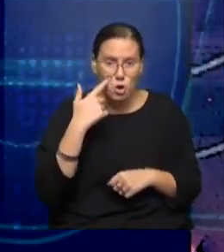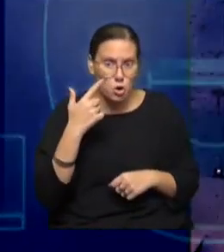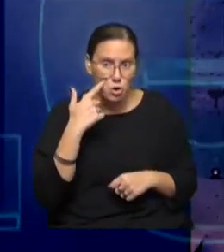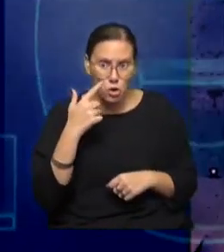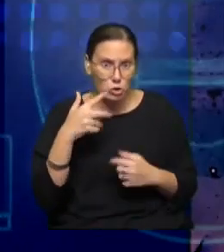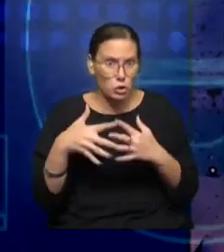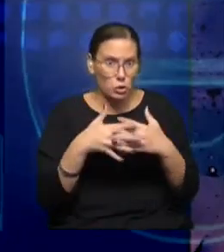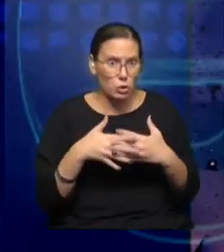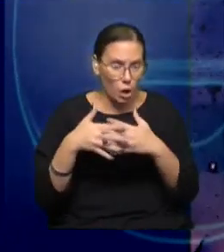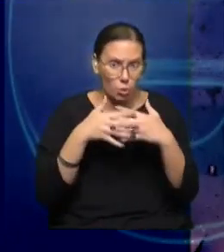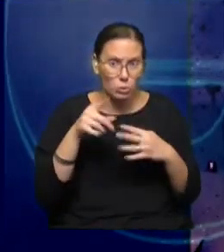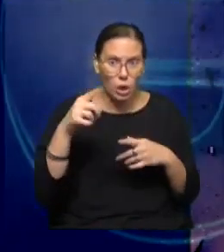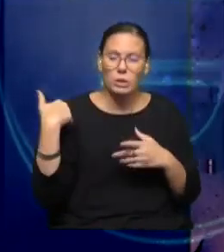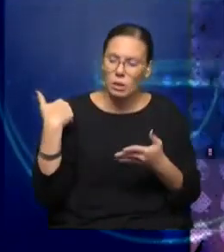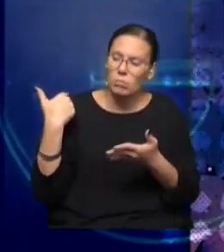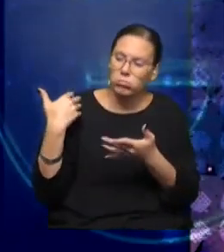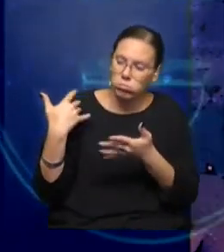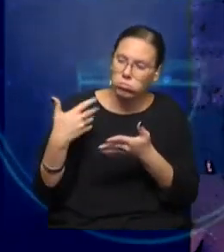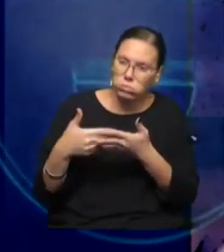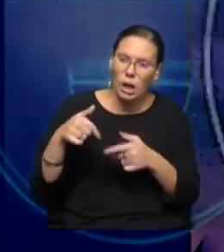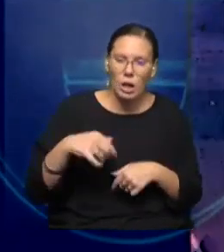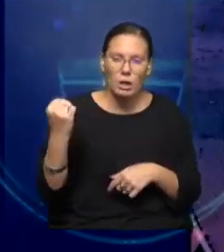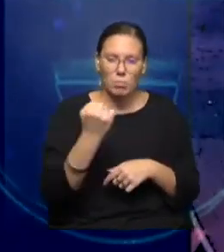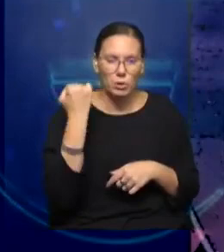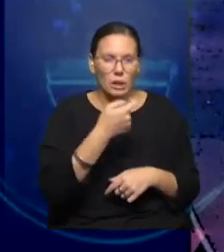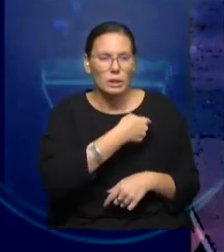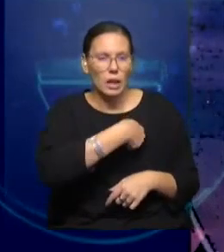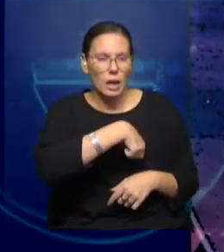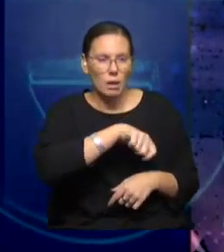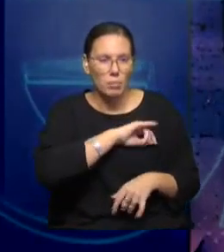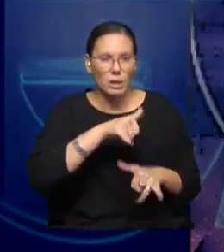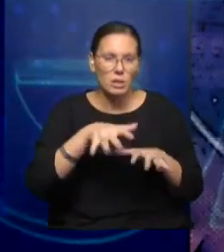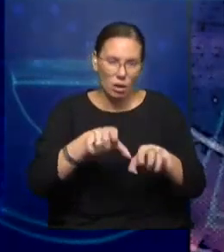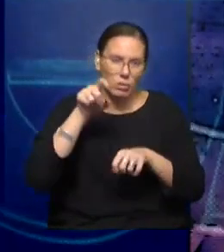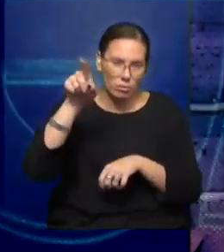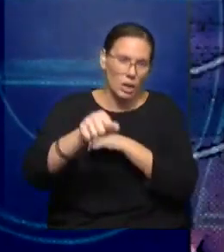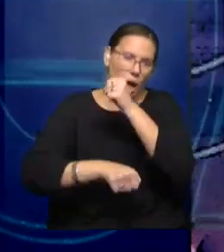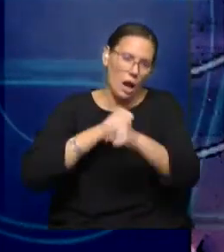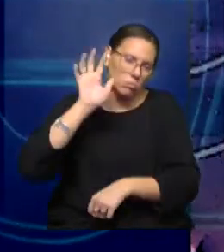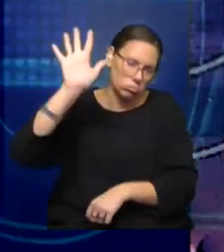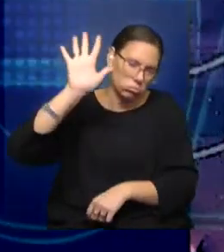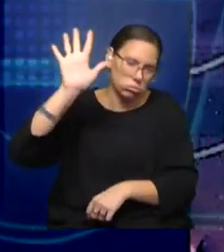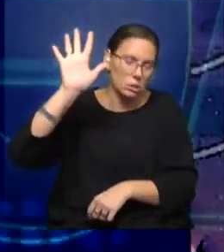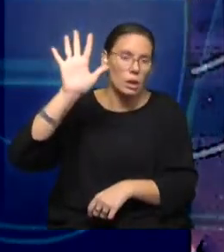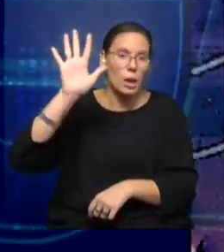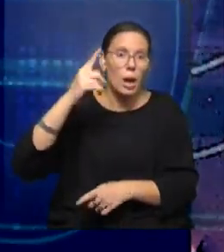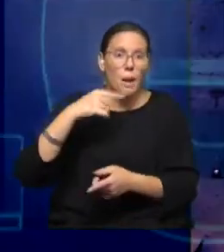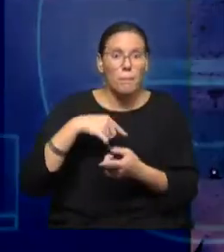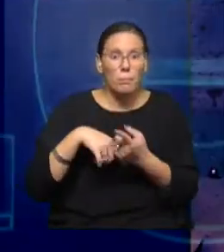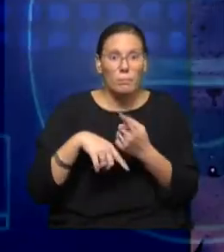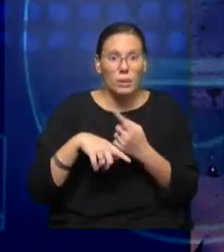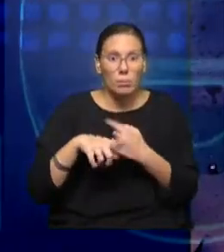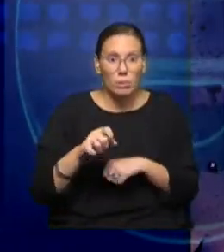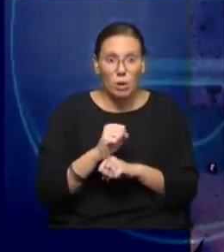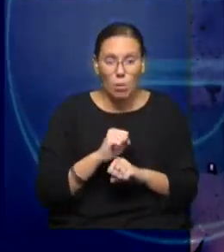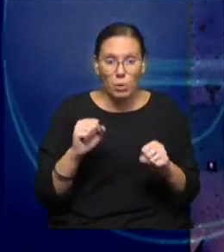en Estados Unidos él sí tenía una trayectoria bastante importante en España donde él ya estaba radicado ha sido un montón de años pero bueno poder